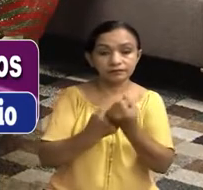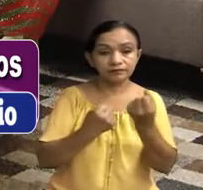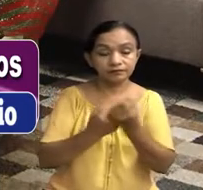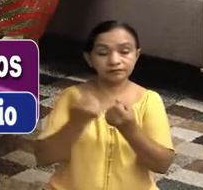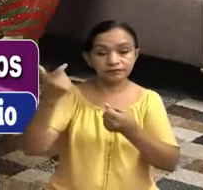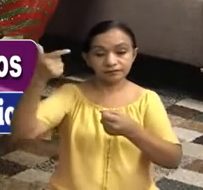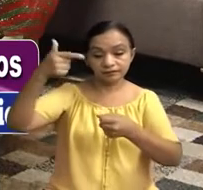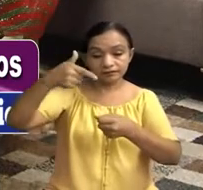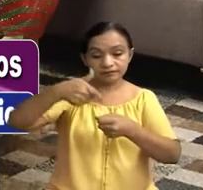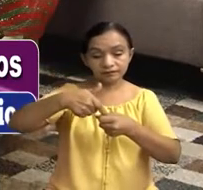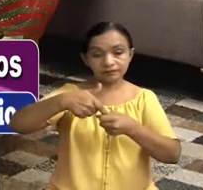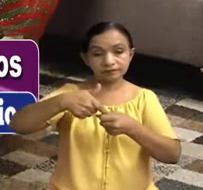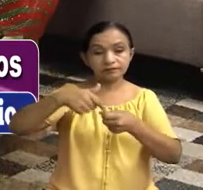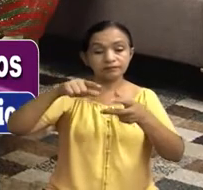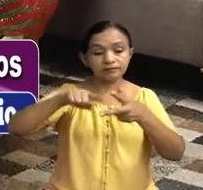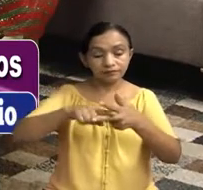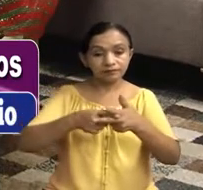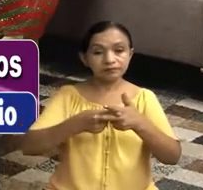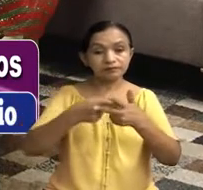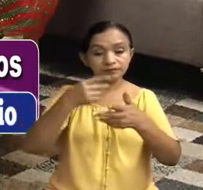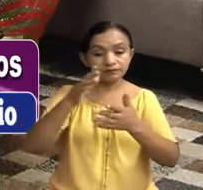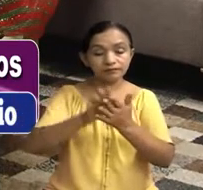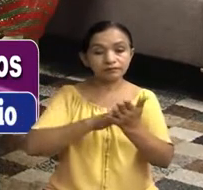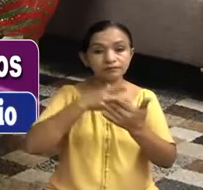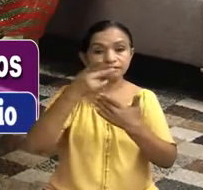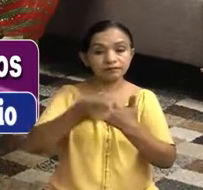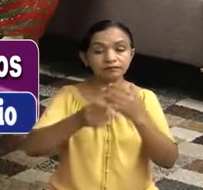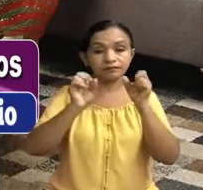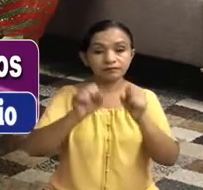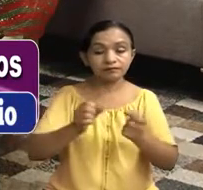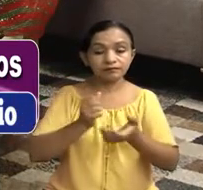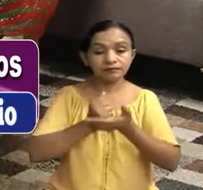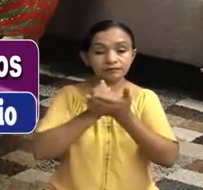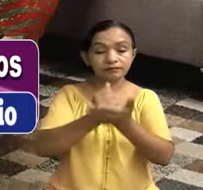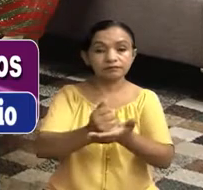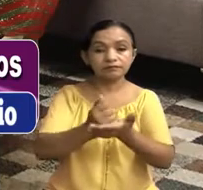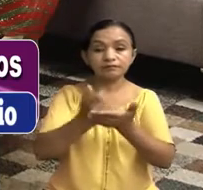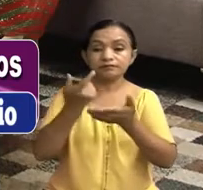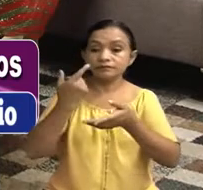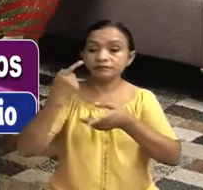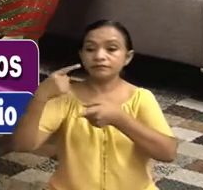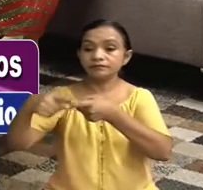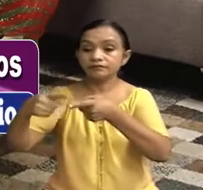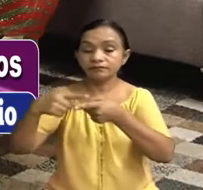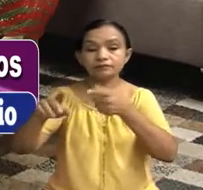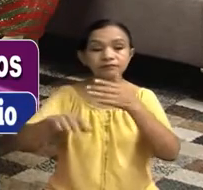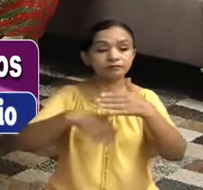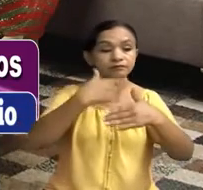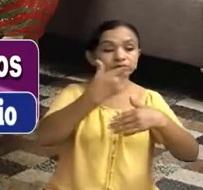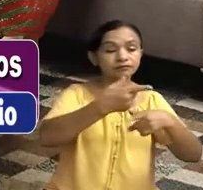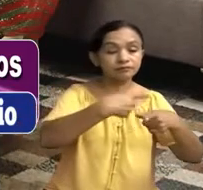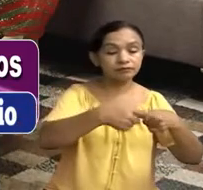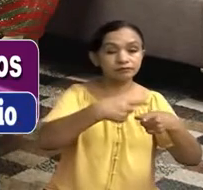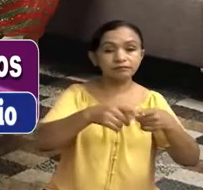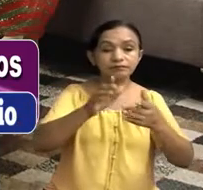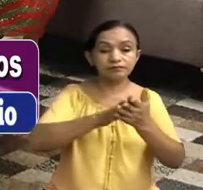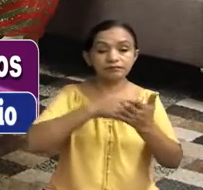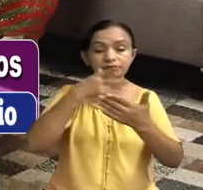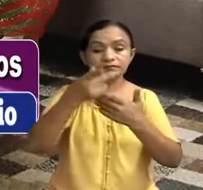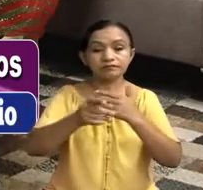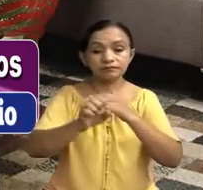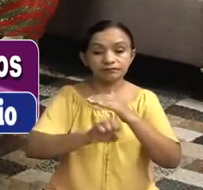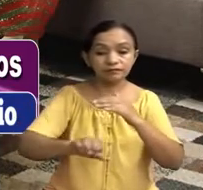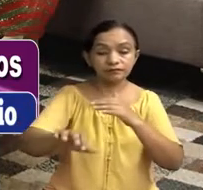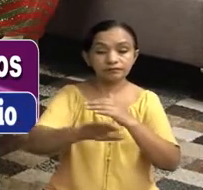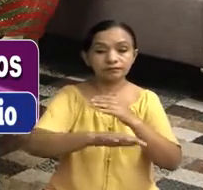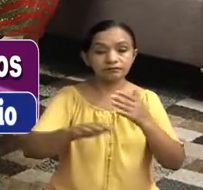petróleo, sino que a partir de ahí, digamos, un programa que te permite usar esa ayuda o lo que ibas a pagarlo después y usarlo para programas sociales. Es